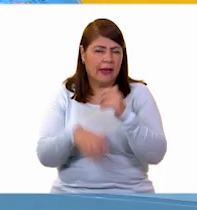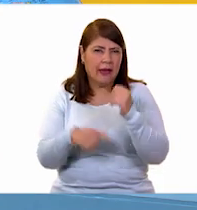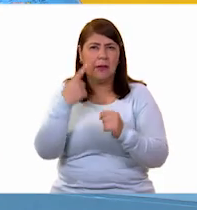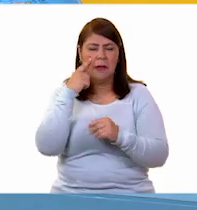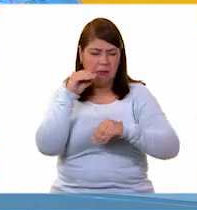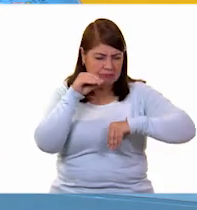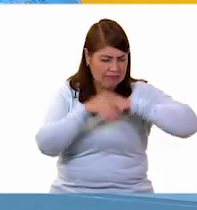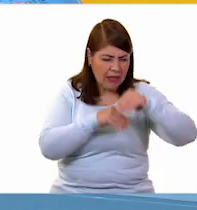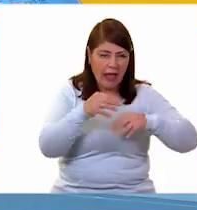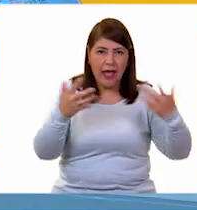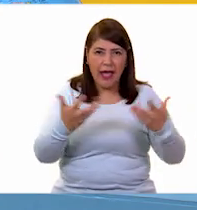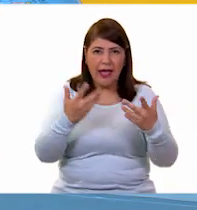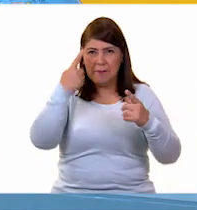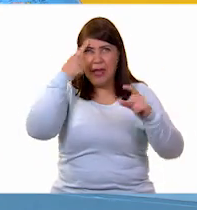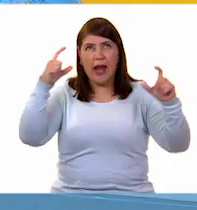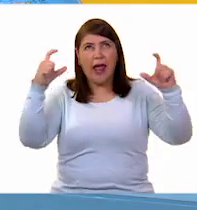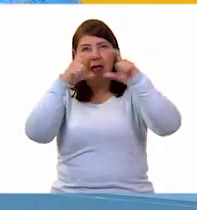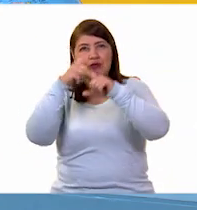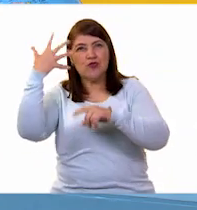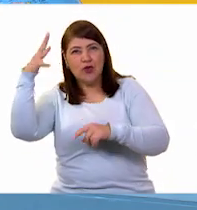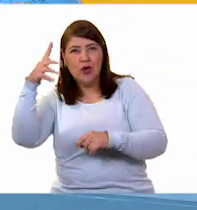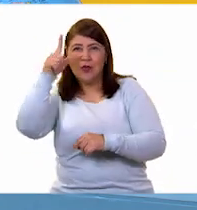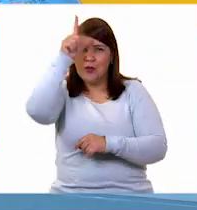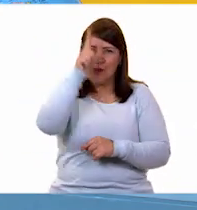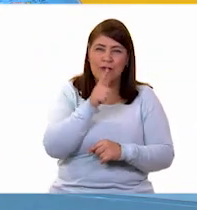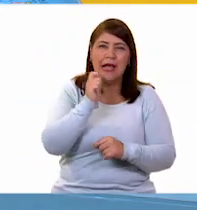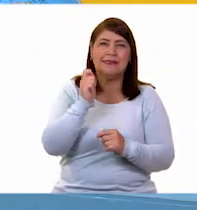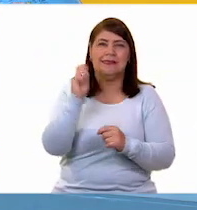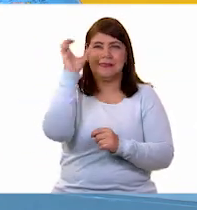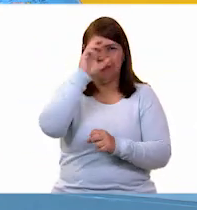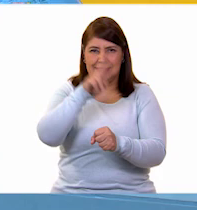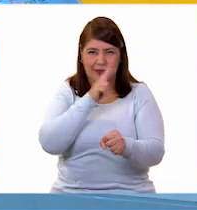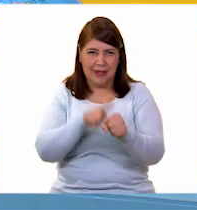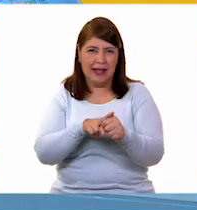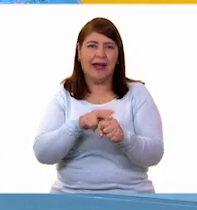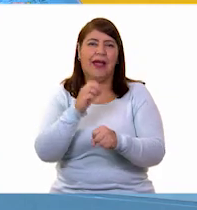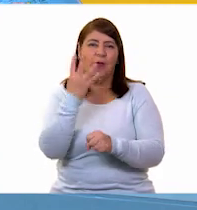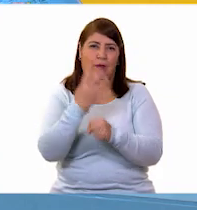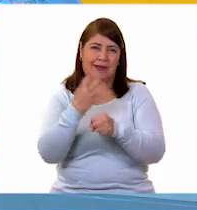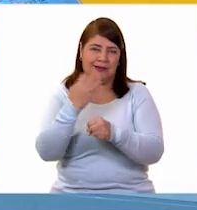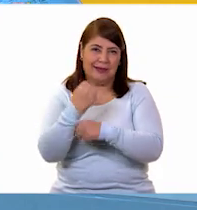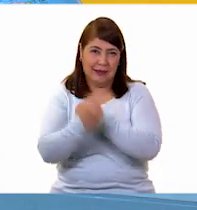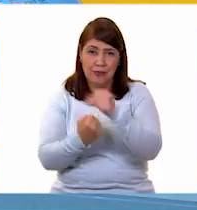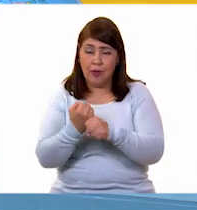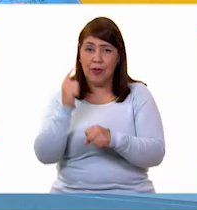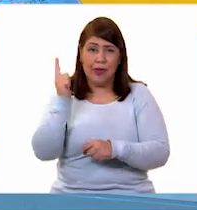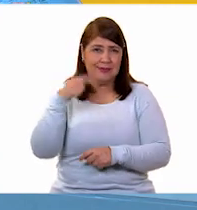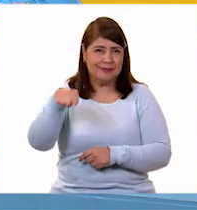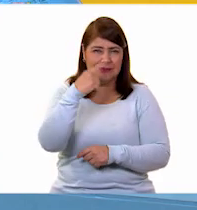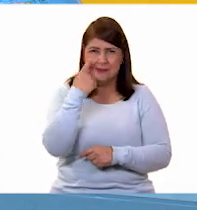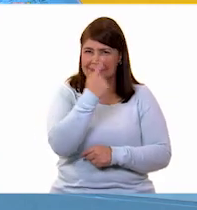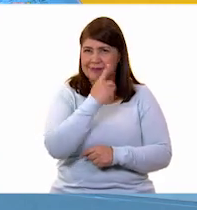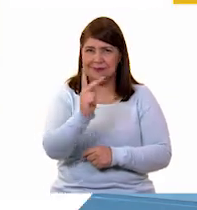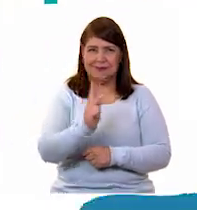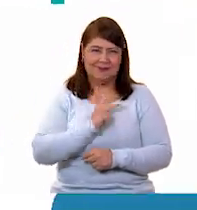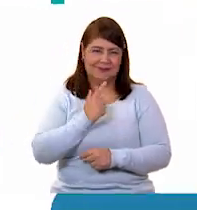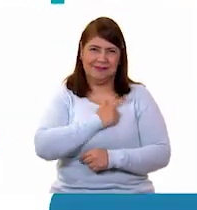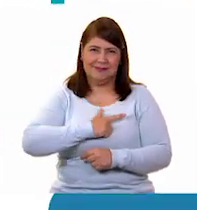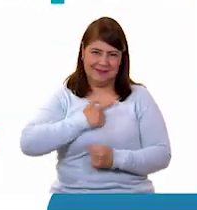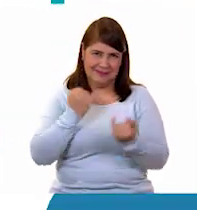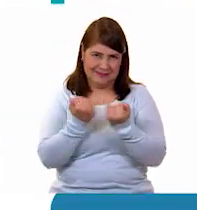Construyendo modelos de eclipses de sol y de luna, de Ciencias Naturales de cuarto grado. Y espero que lo hayan disfrutado tanto como el maestro Pedro